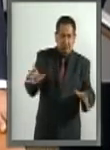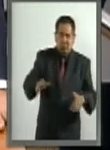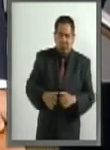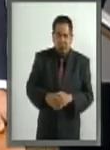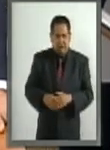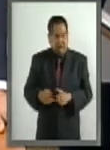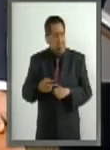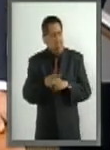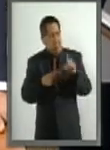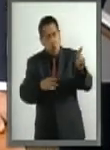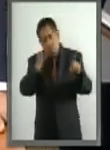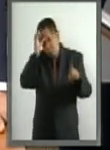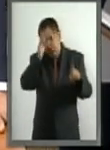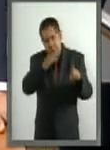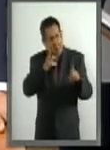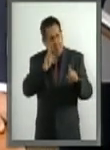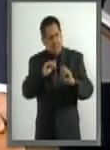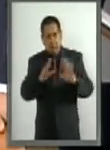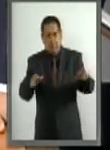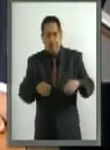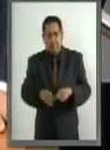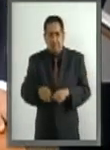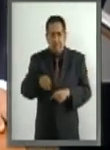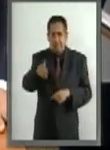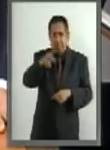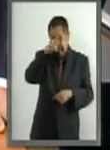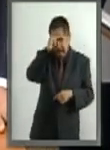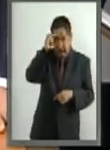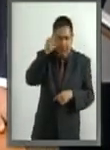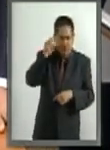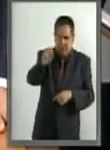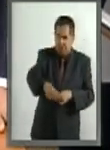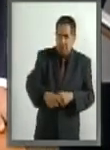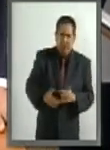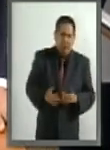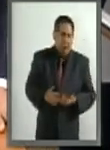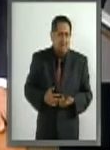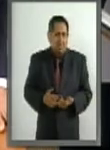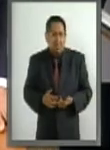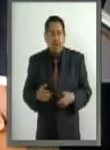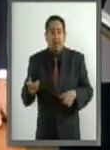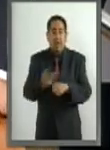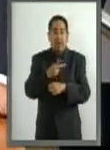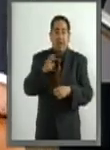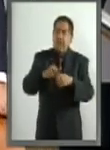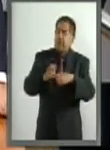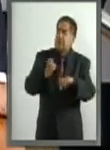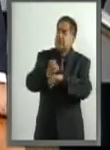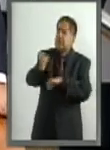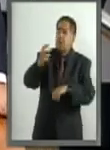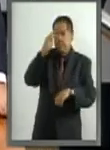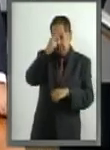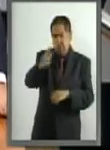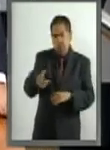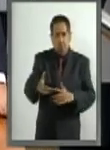lo que sucedió en Coahuila, lo que sucedió en Nayarit, lo que sucedió en el Estado de